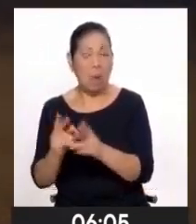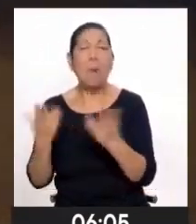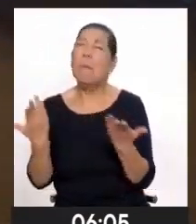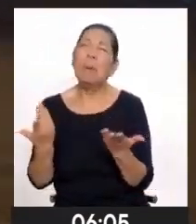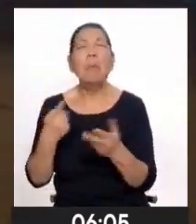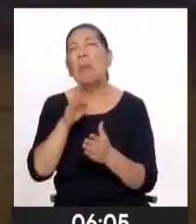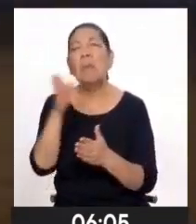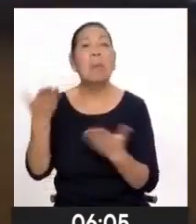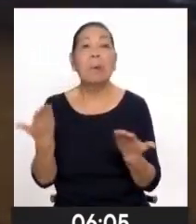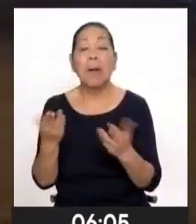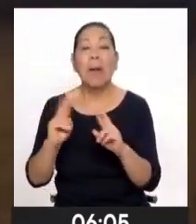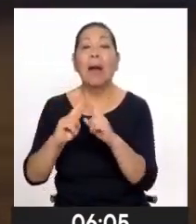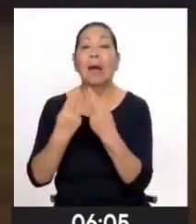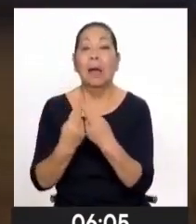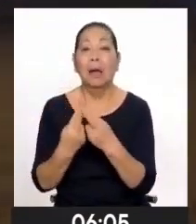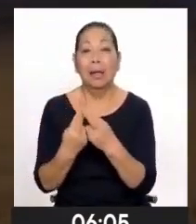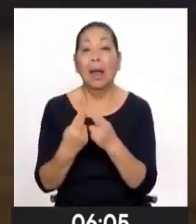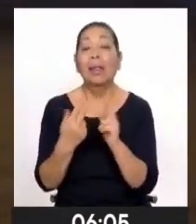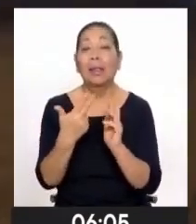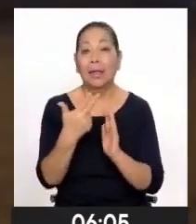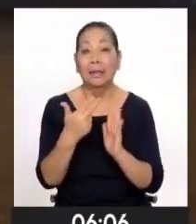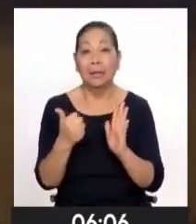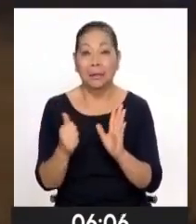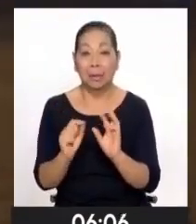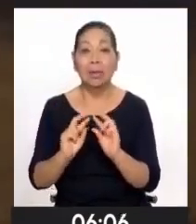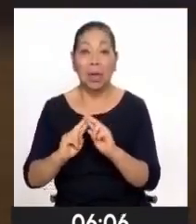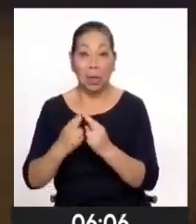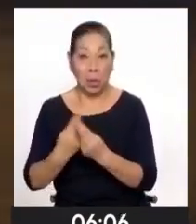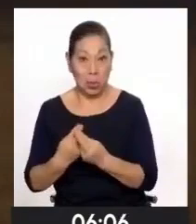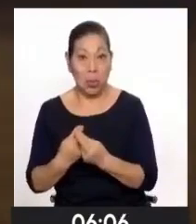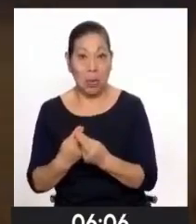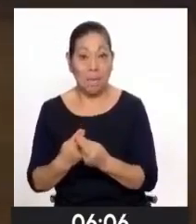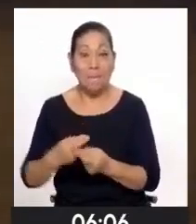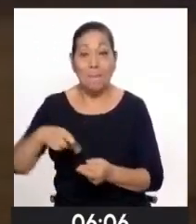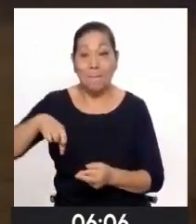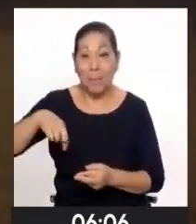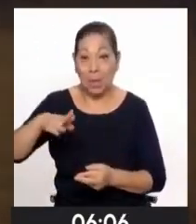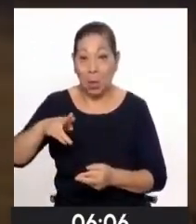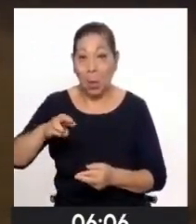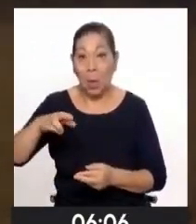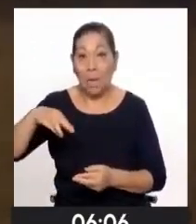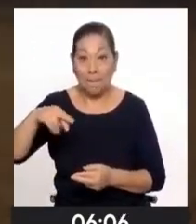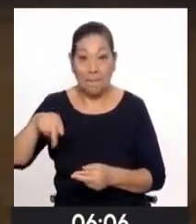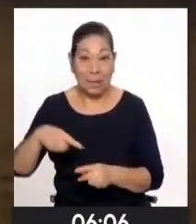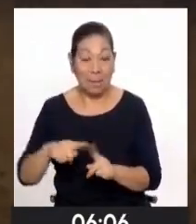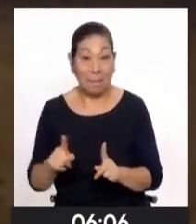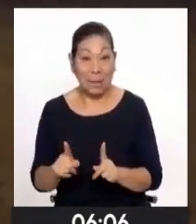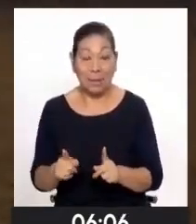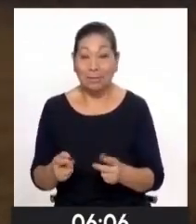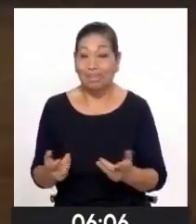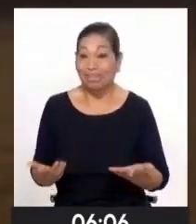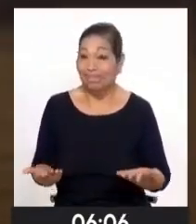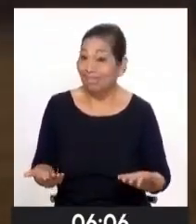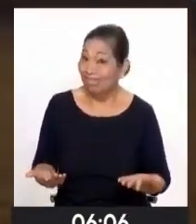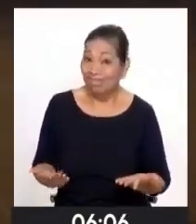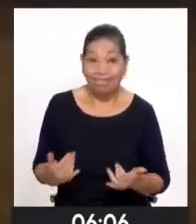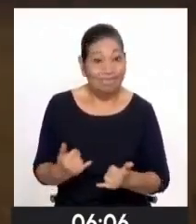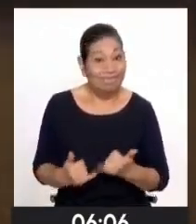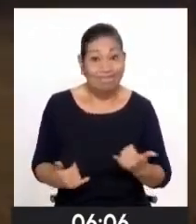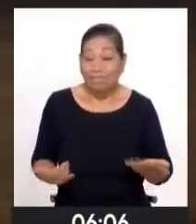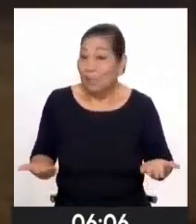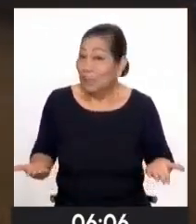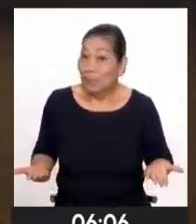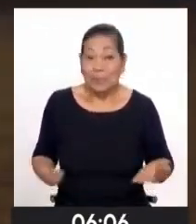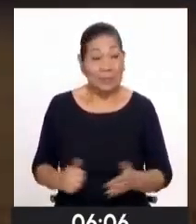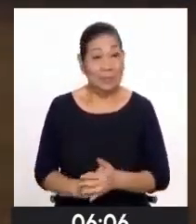la institución lamentó la muerte del parlamentario sin embargo recalcó que su horario de atención es solo hasta las 8 de la noche